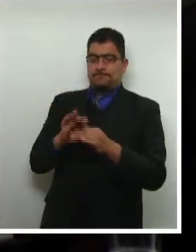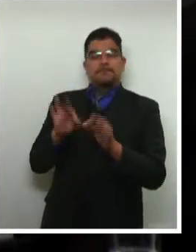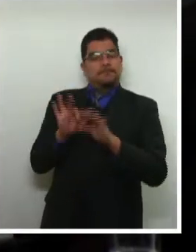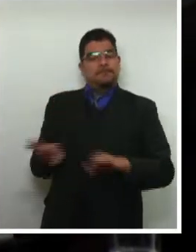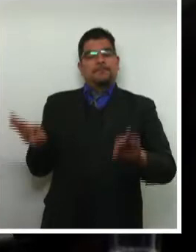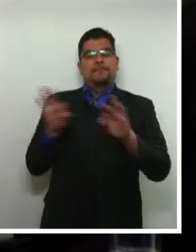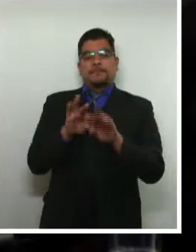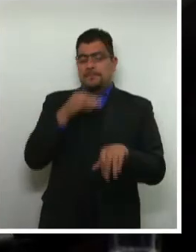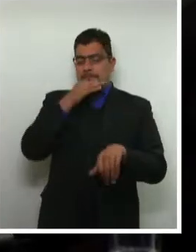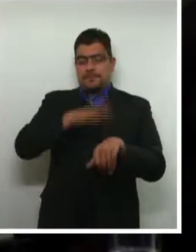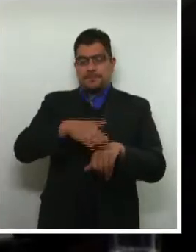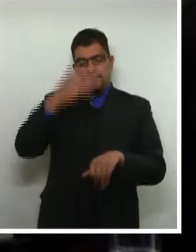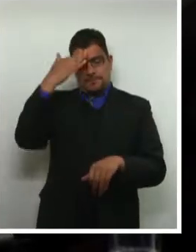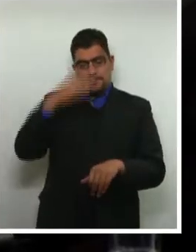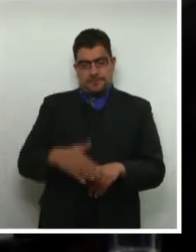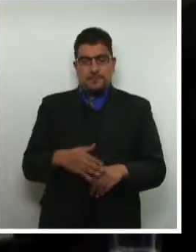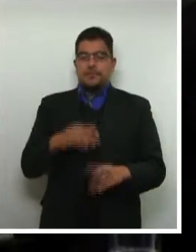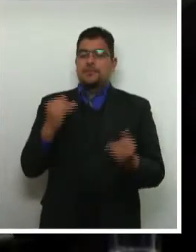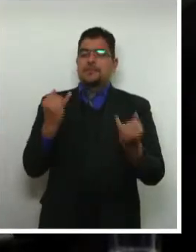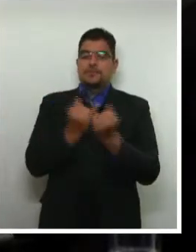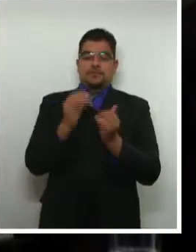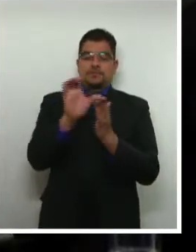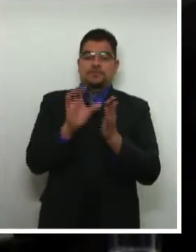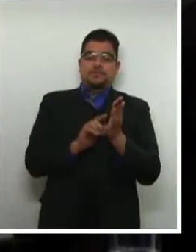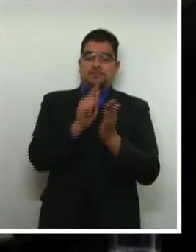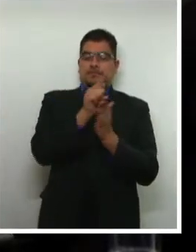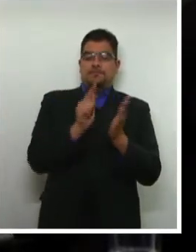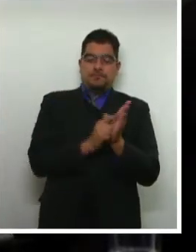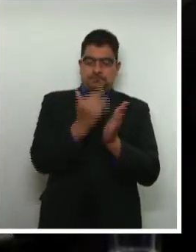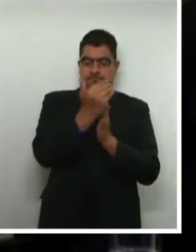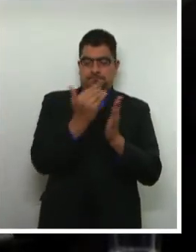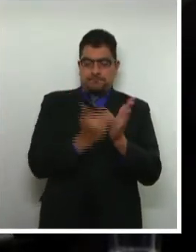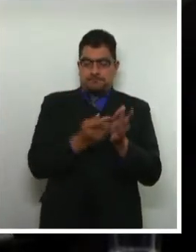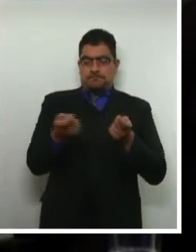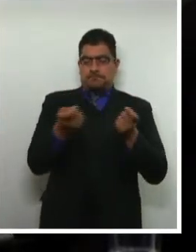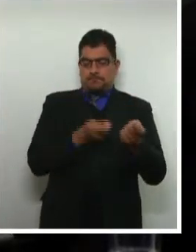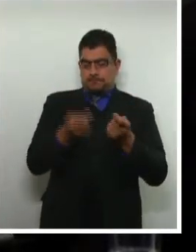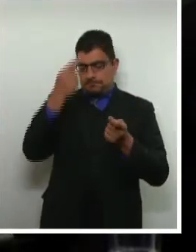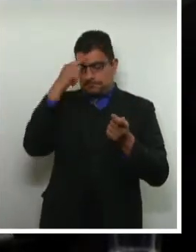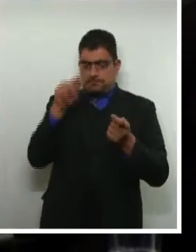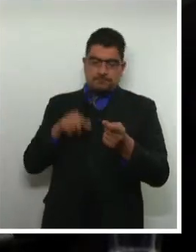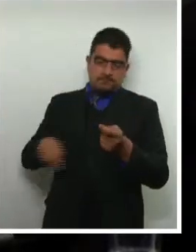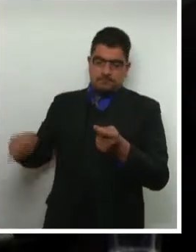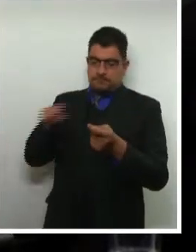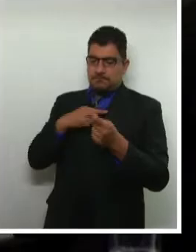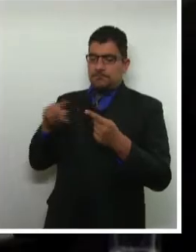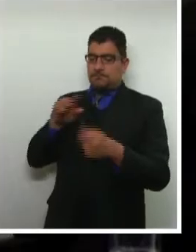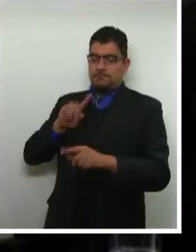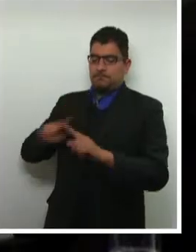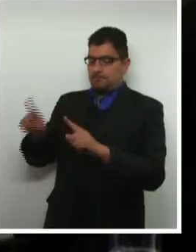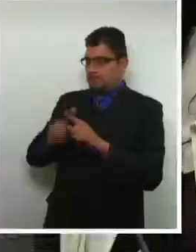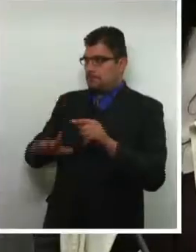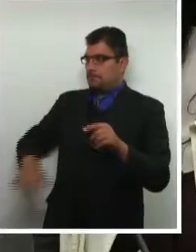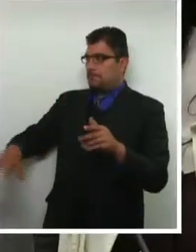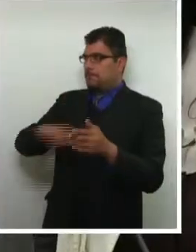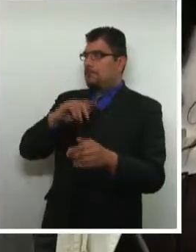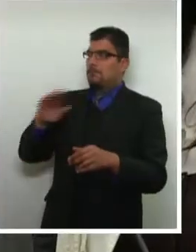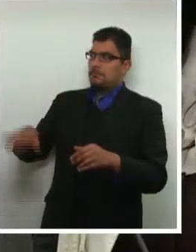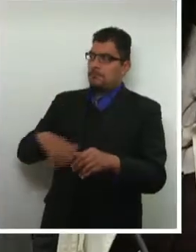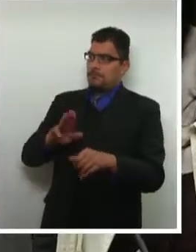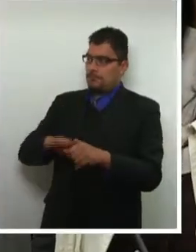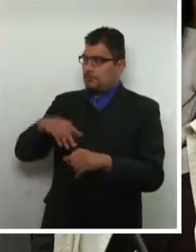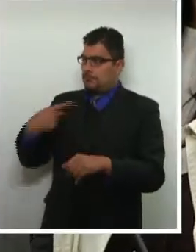importante señalar que se constitucionalizan los mecanismos de coordinación para la conservación y gestión del patrimonio de la